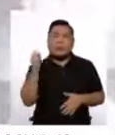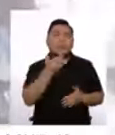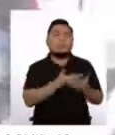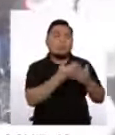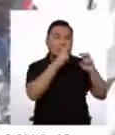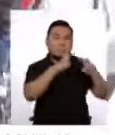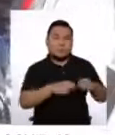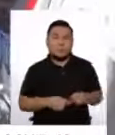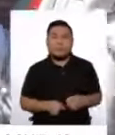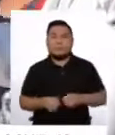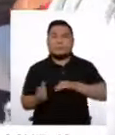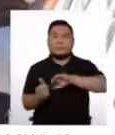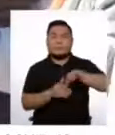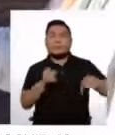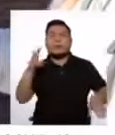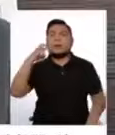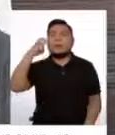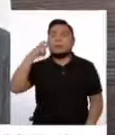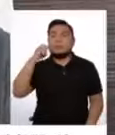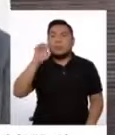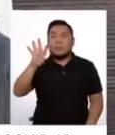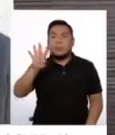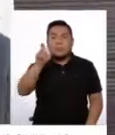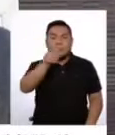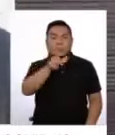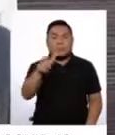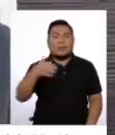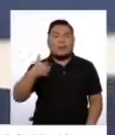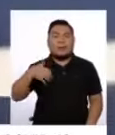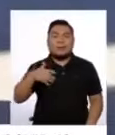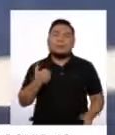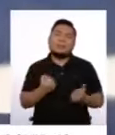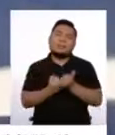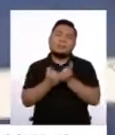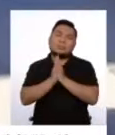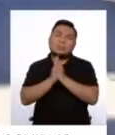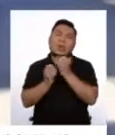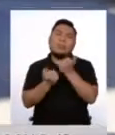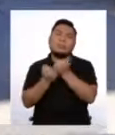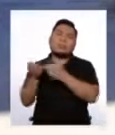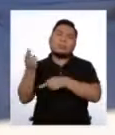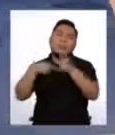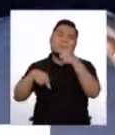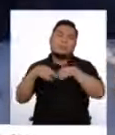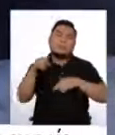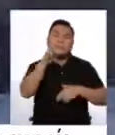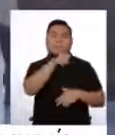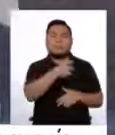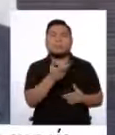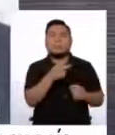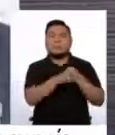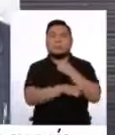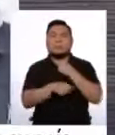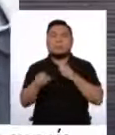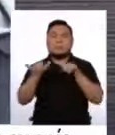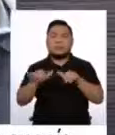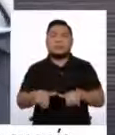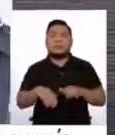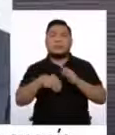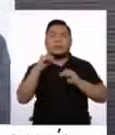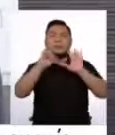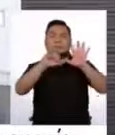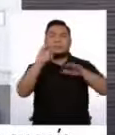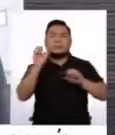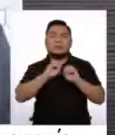Y en Puno, cuatro turistas argentinos solicitan apoyo para retornar a su país, debido a que se encuentran inmovilizados por más de 60